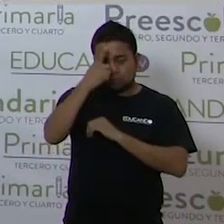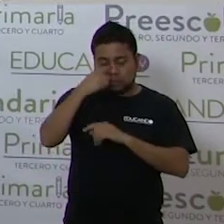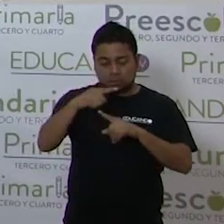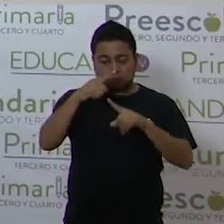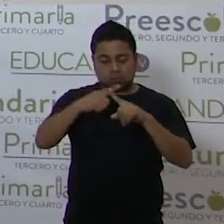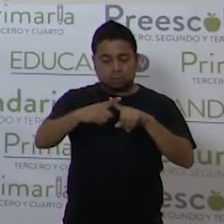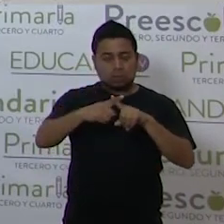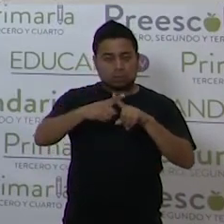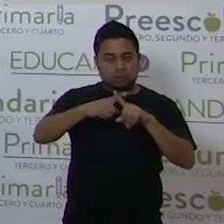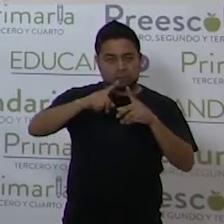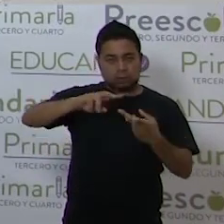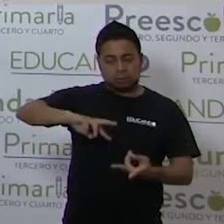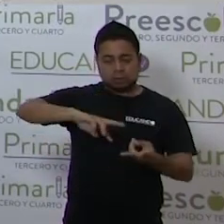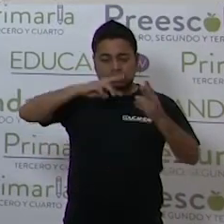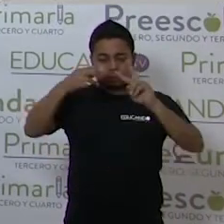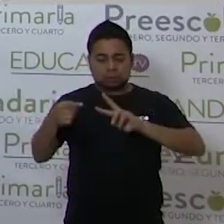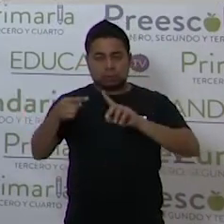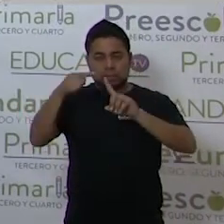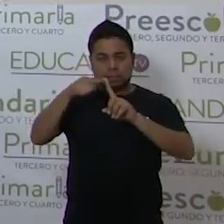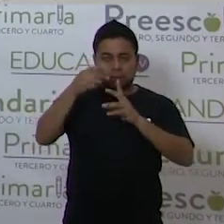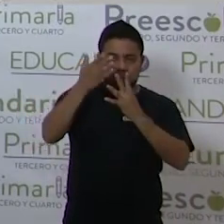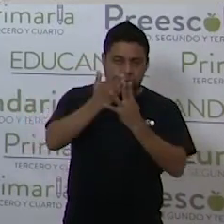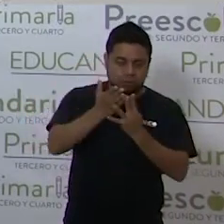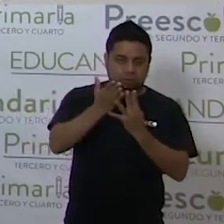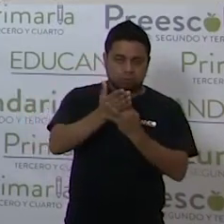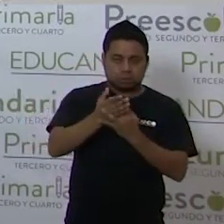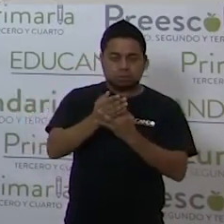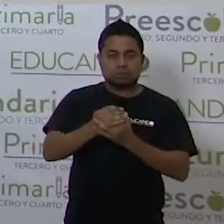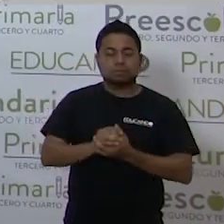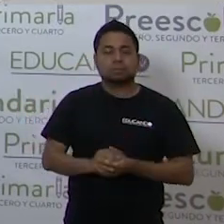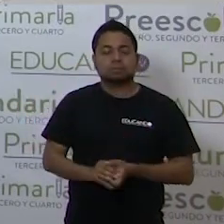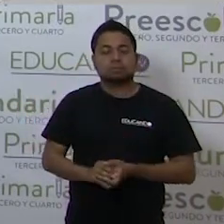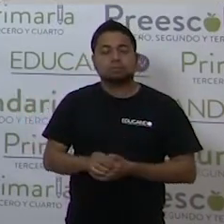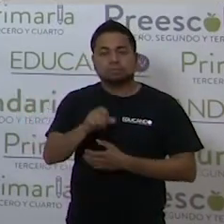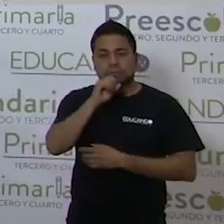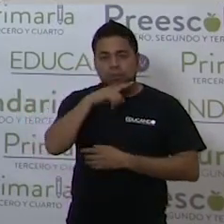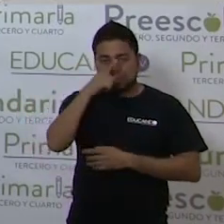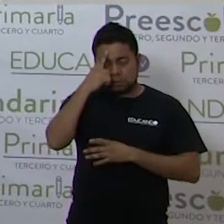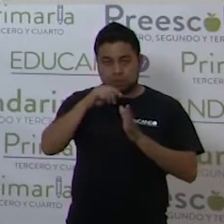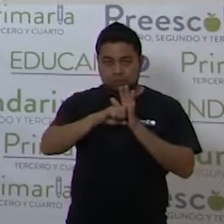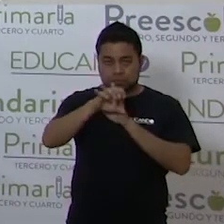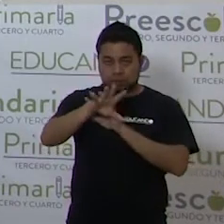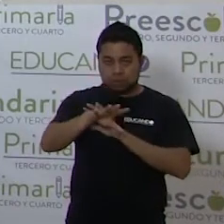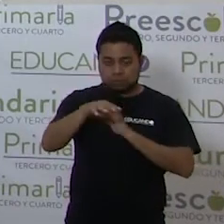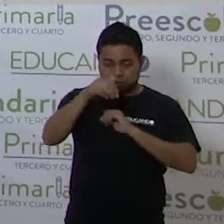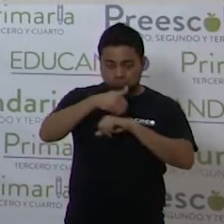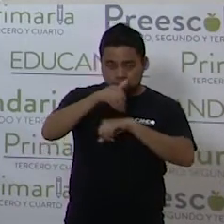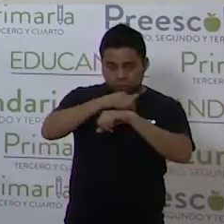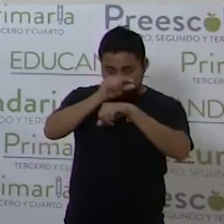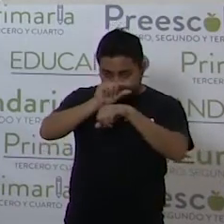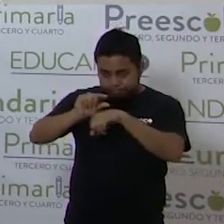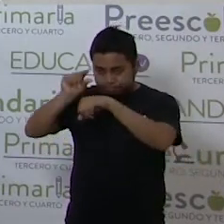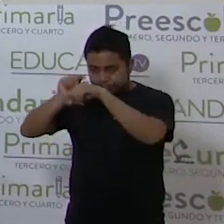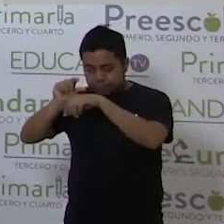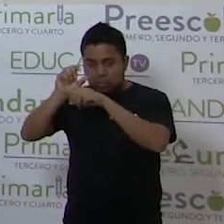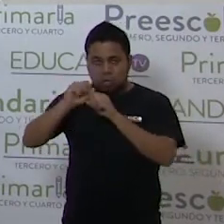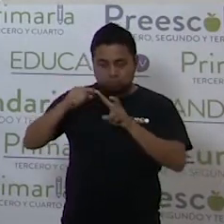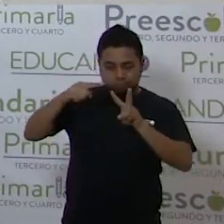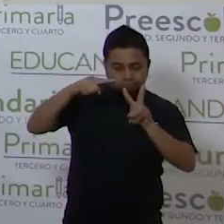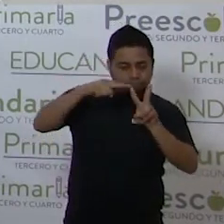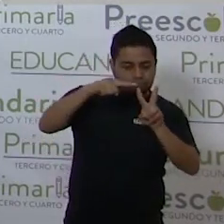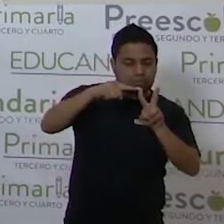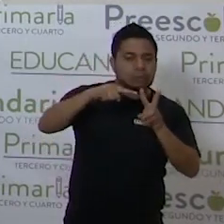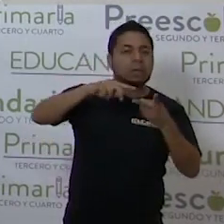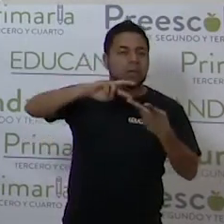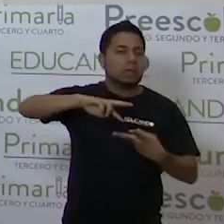lo contrario es la división y viceversa y que para la erradicación y la potenciación son operaciones contrarias